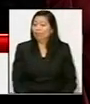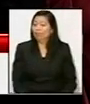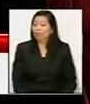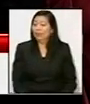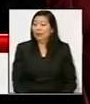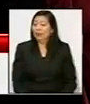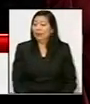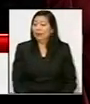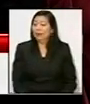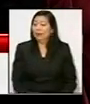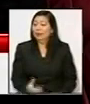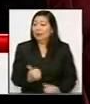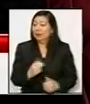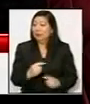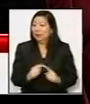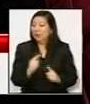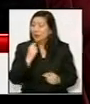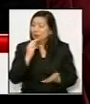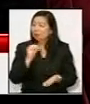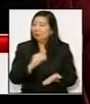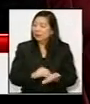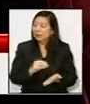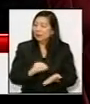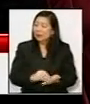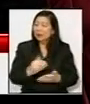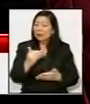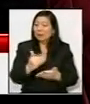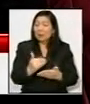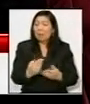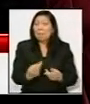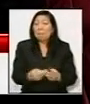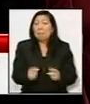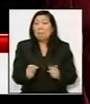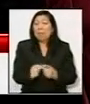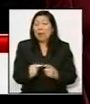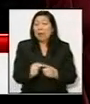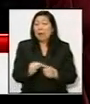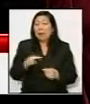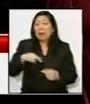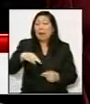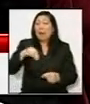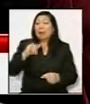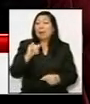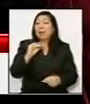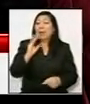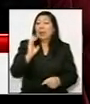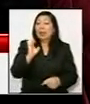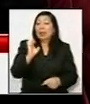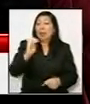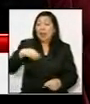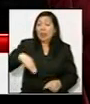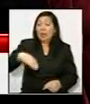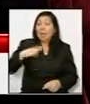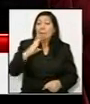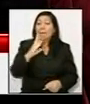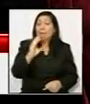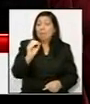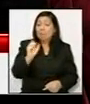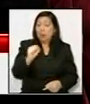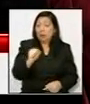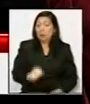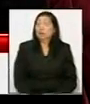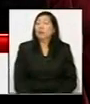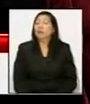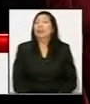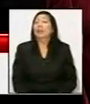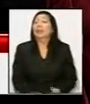gramática cacofonía estamos repitiendo miembros cuando podemos yo surgido de qué corresponde al cobresol a